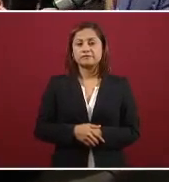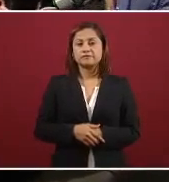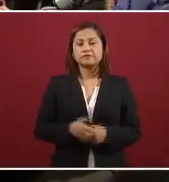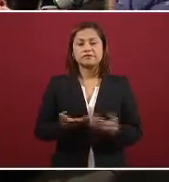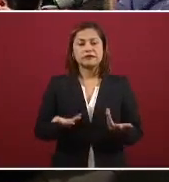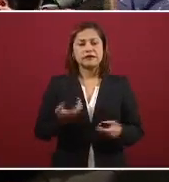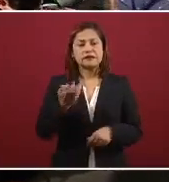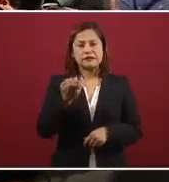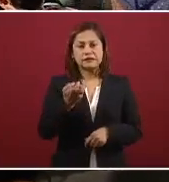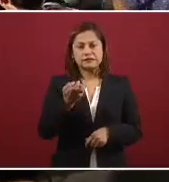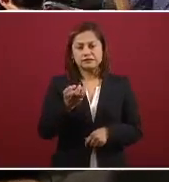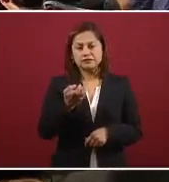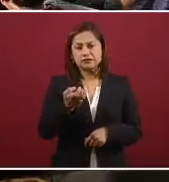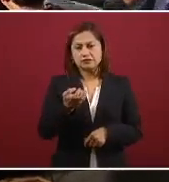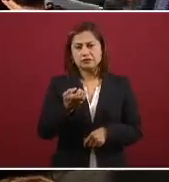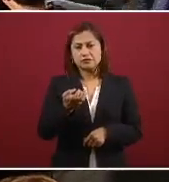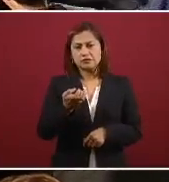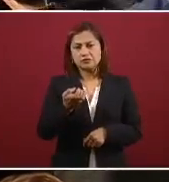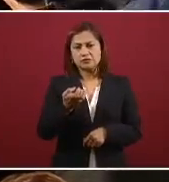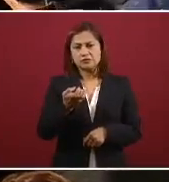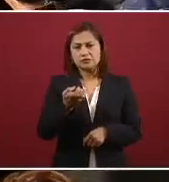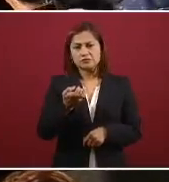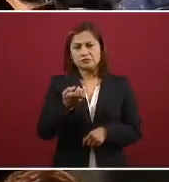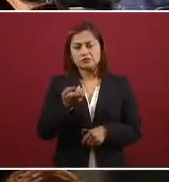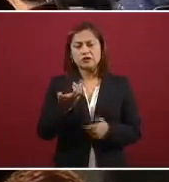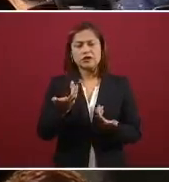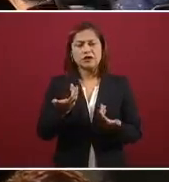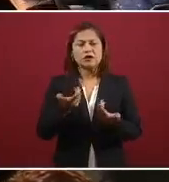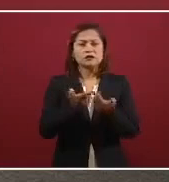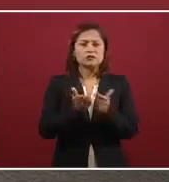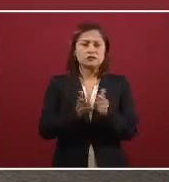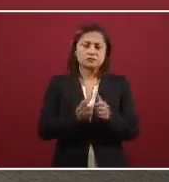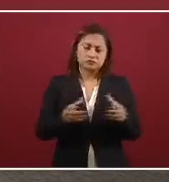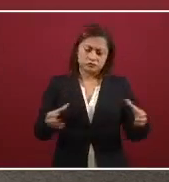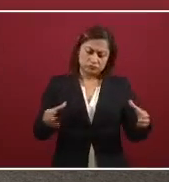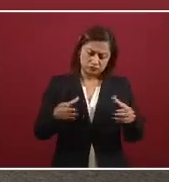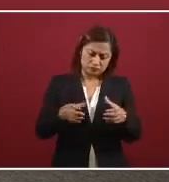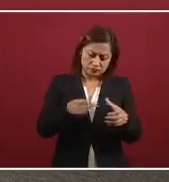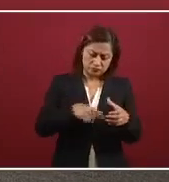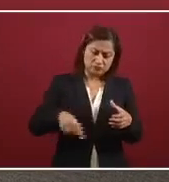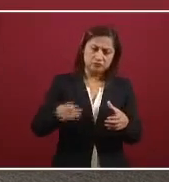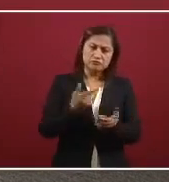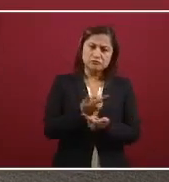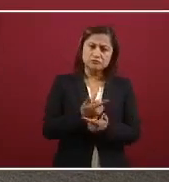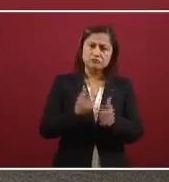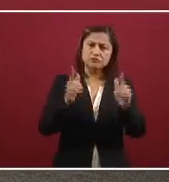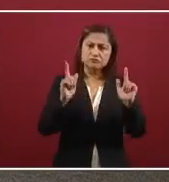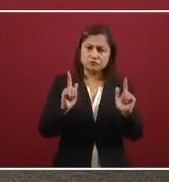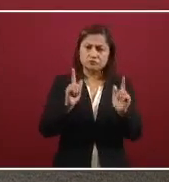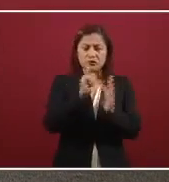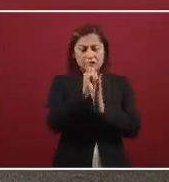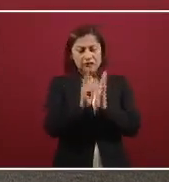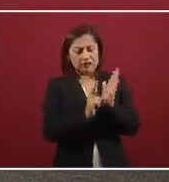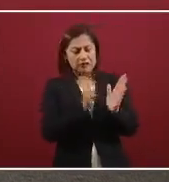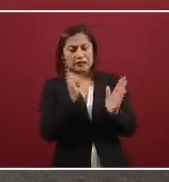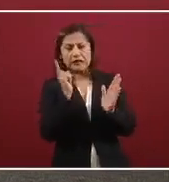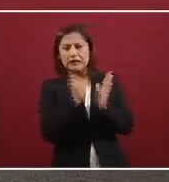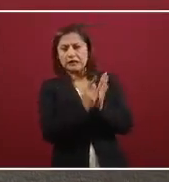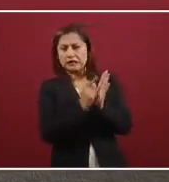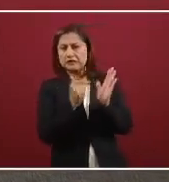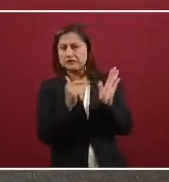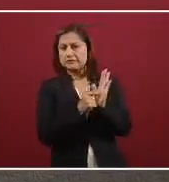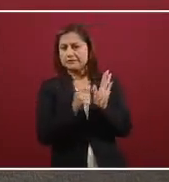máxima de los liberales, según la cual al margen de la ley nada y por encima de la